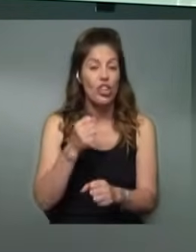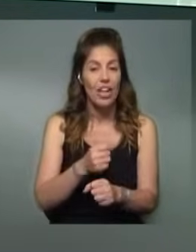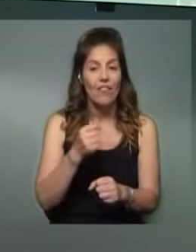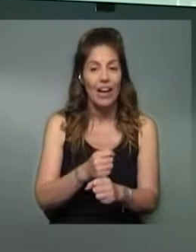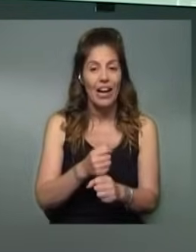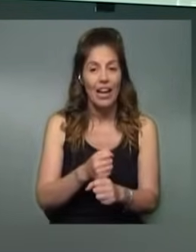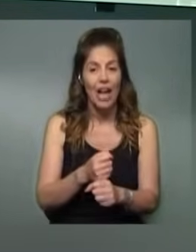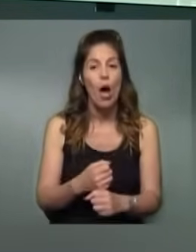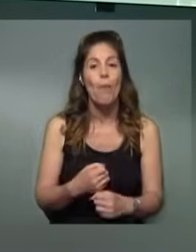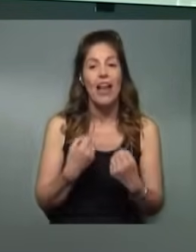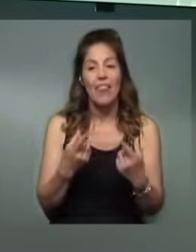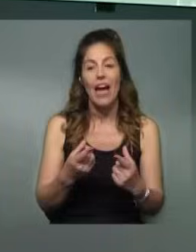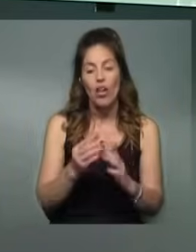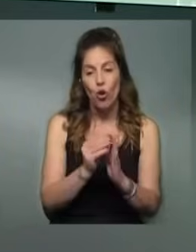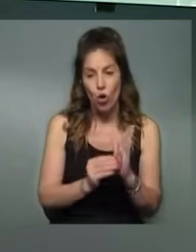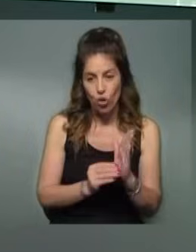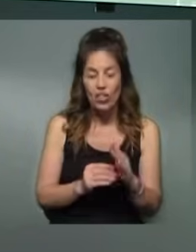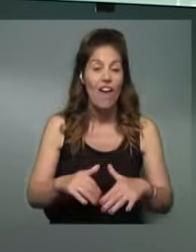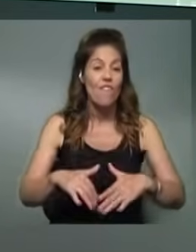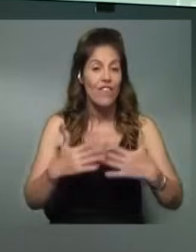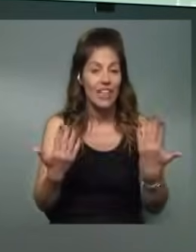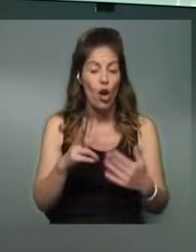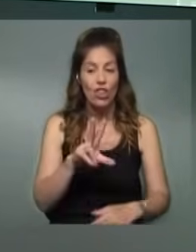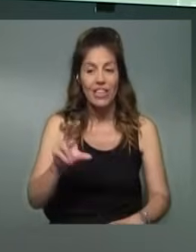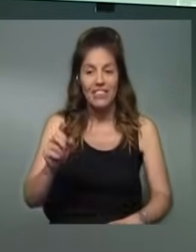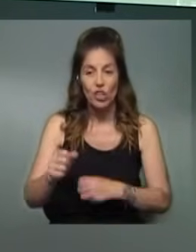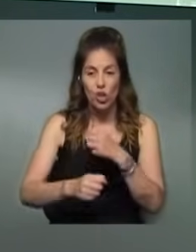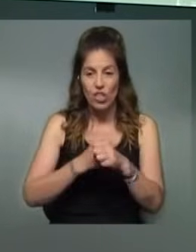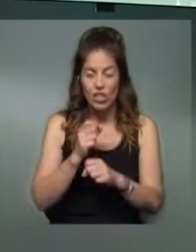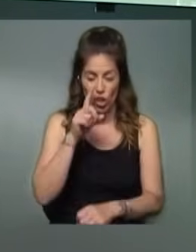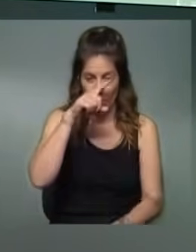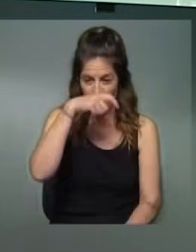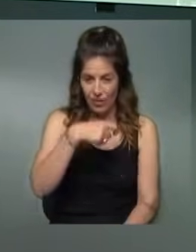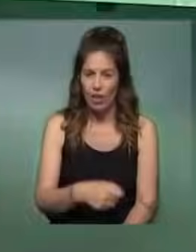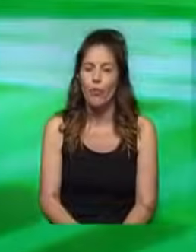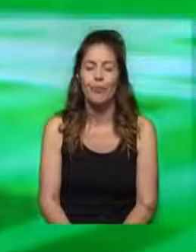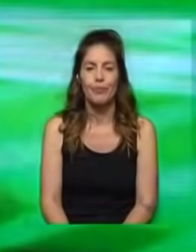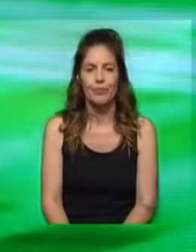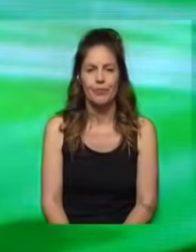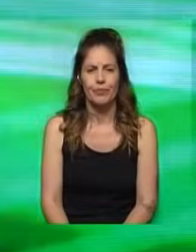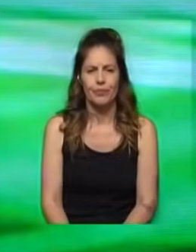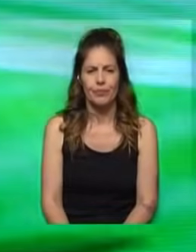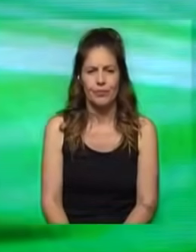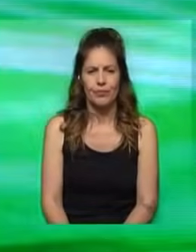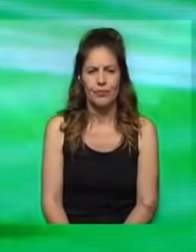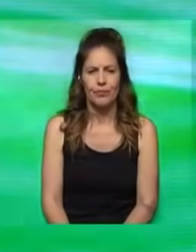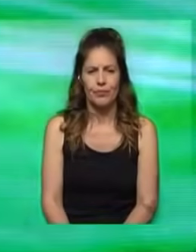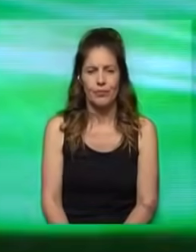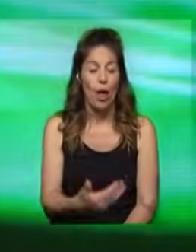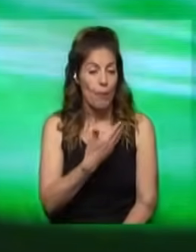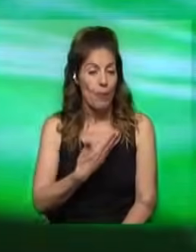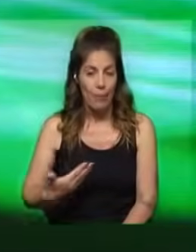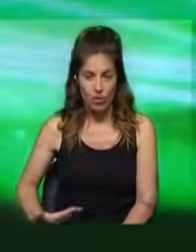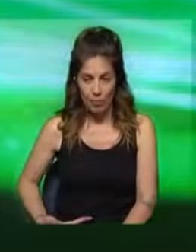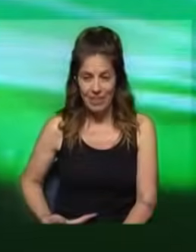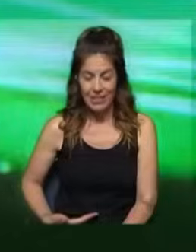para nutrir la agenda de festejos por los 300 años de Montevideo vamos a presidir con